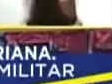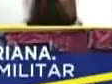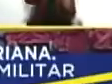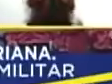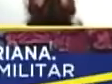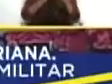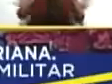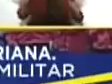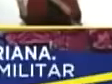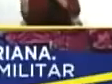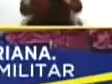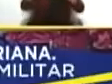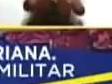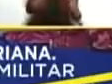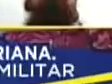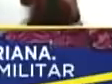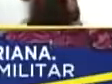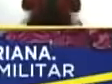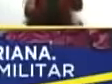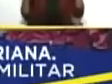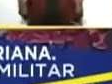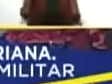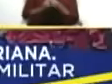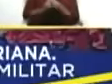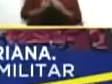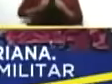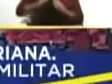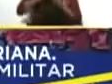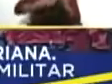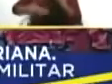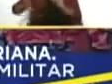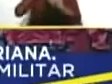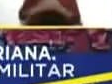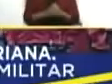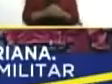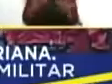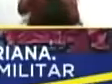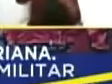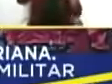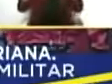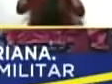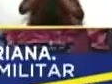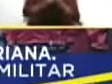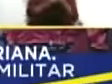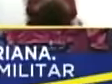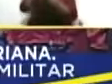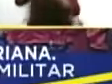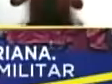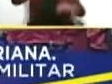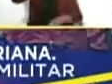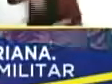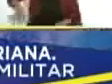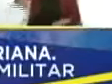del pueblo, porque Chávez está con nosotros. ¡Chávez está con su pueblo!